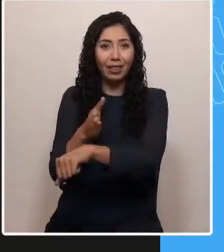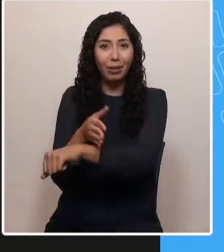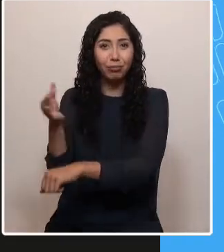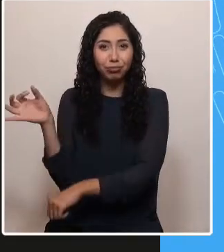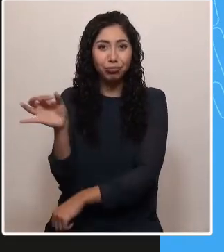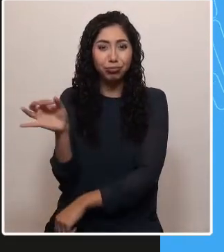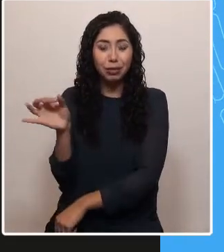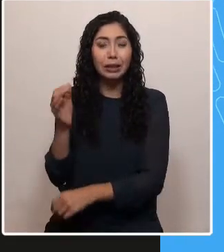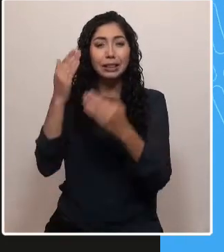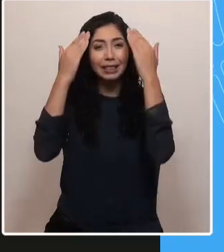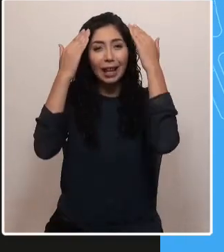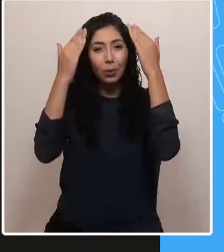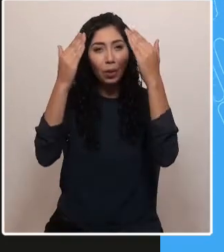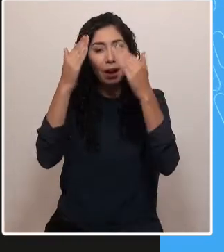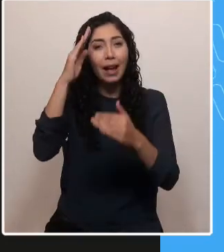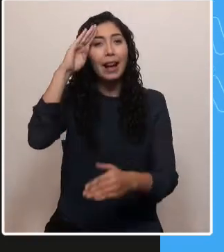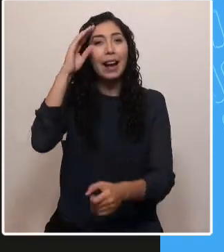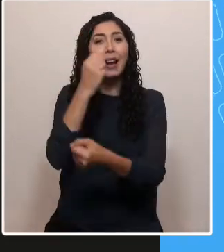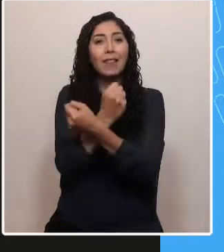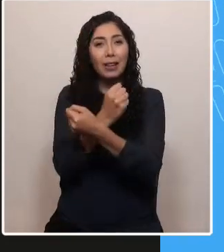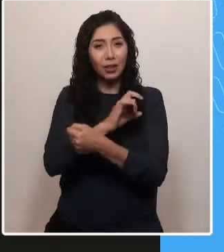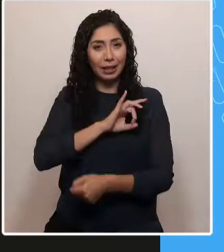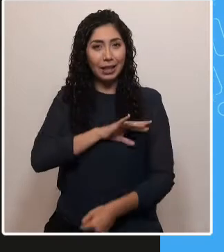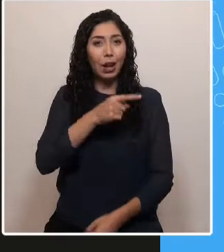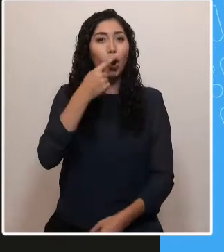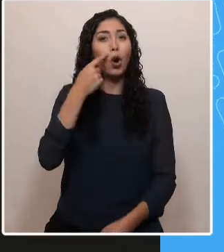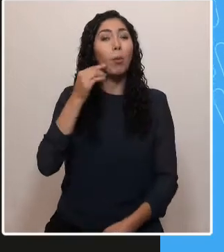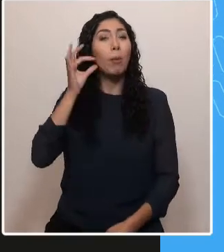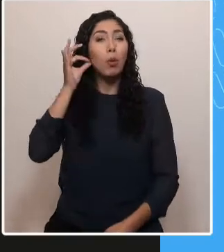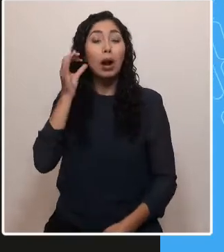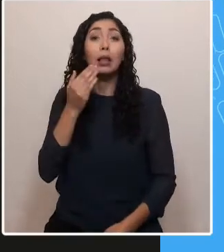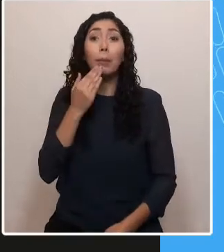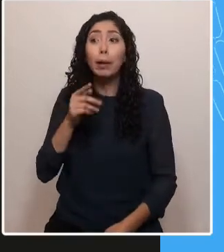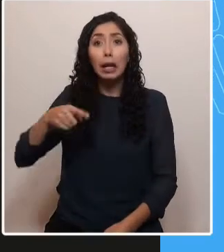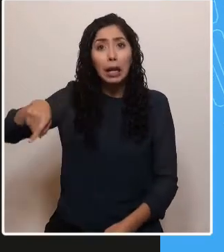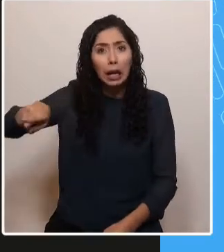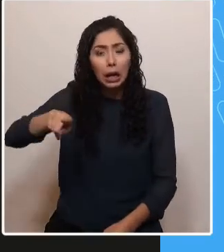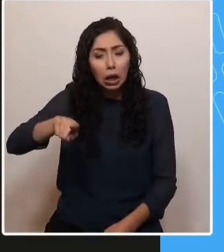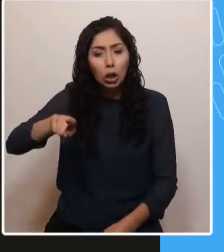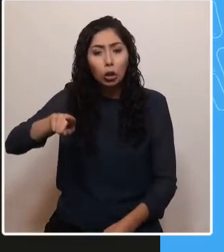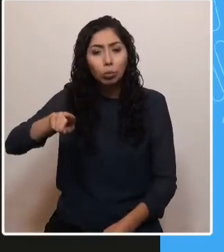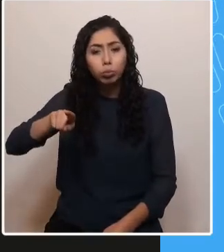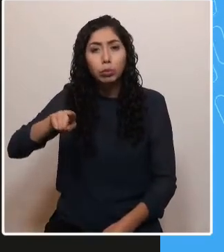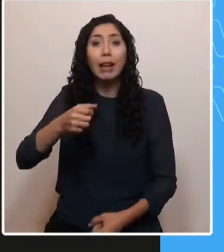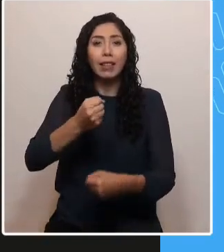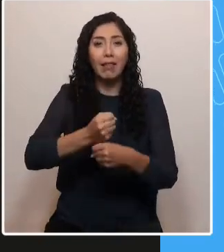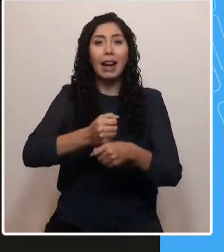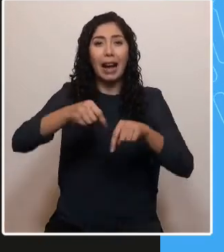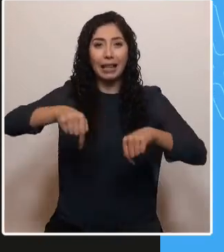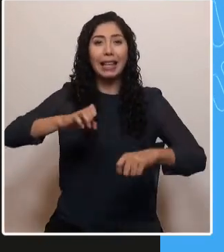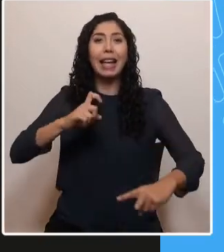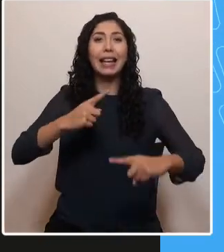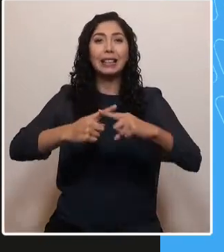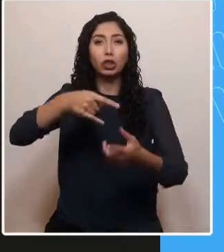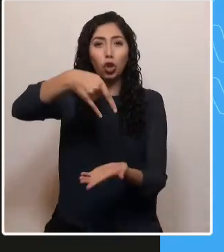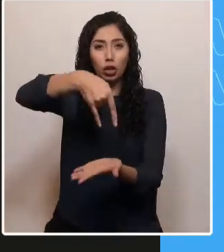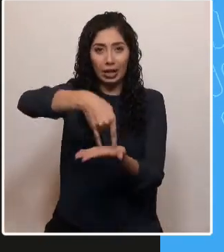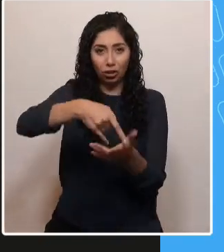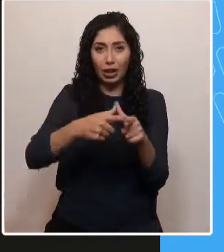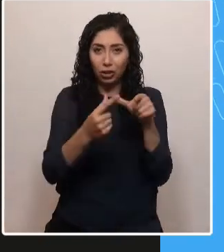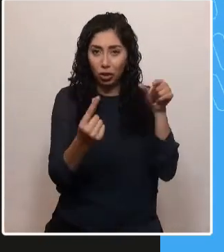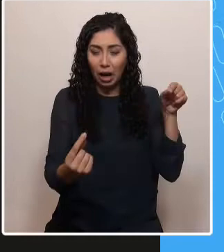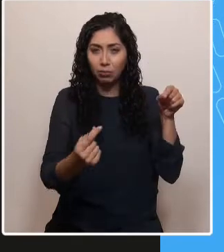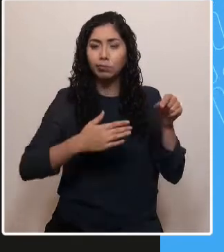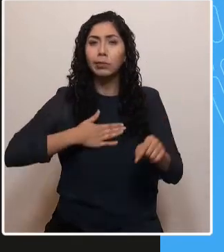los carabineros de Chile y carabineras y especialmente a aquellos que prestan servicio en el ex Congreso Nacional. Me quiero referir, señor